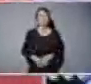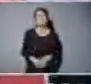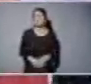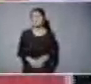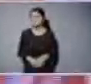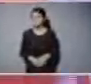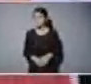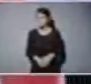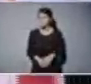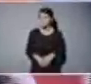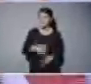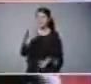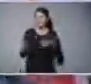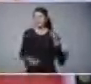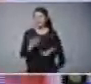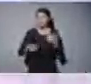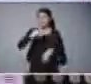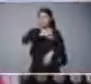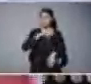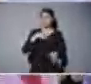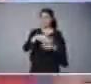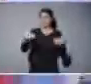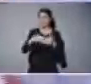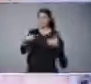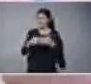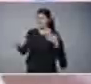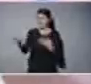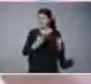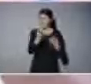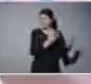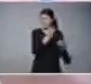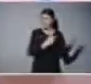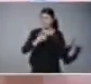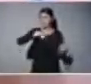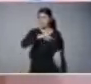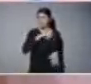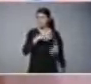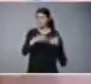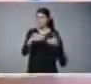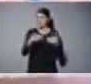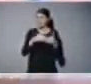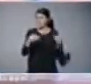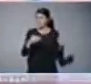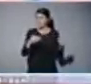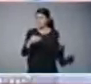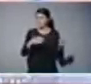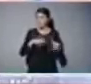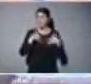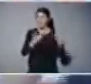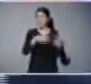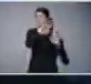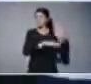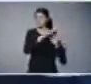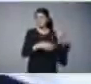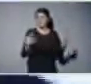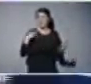cocina serán estimados todos los clientes. Estimado el cliente. Ofreceremos un gran menú con